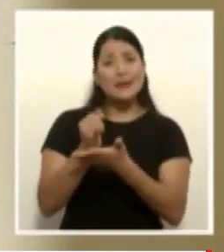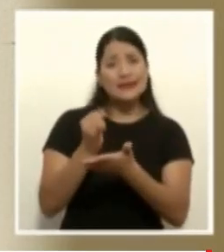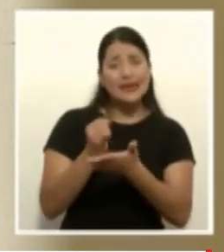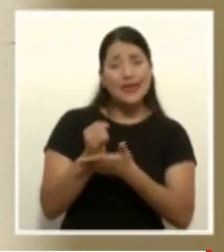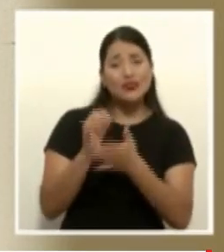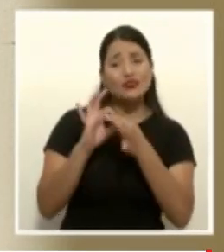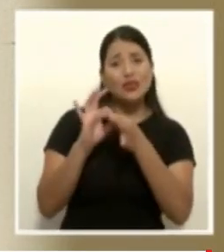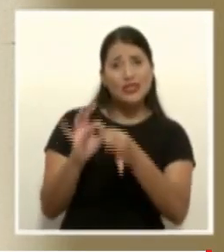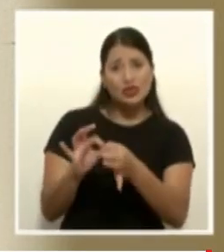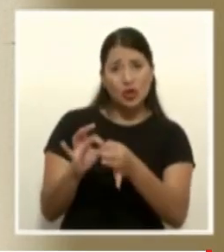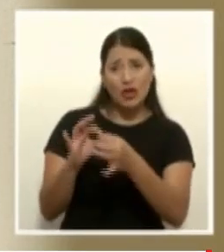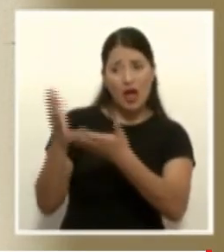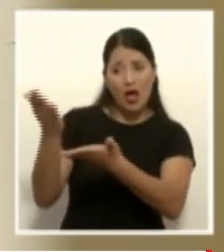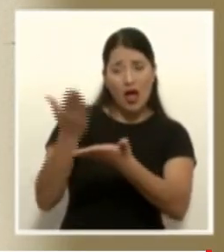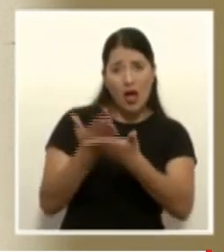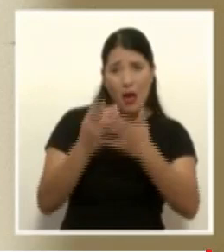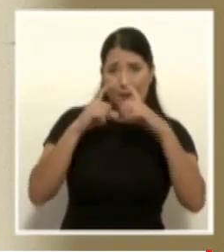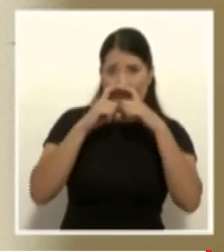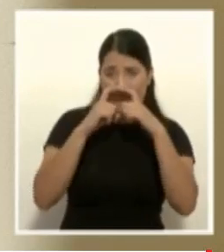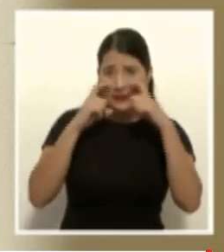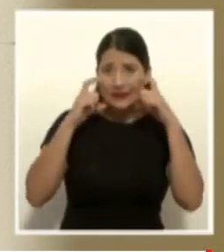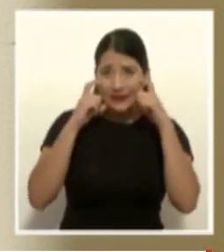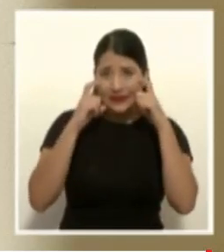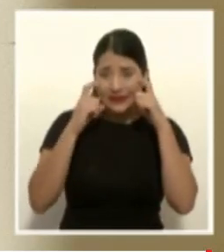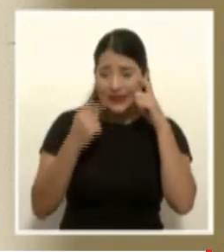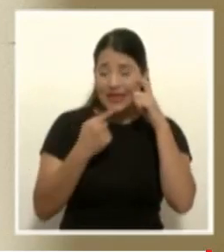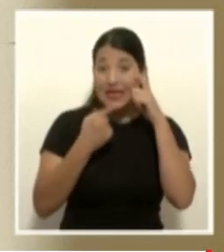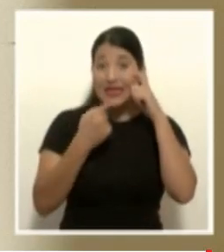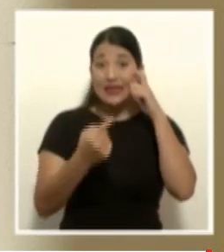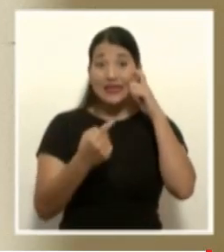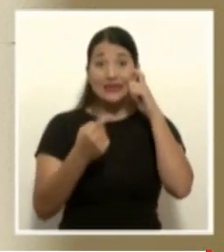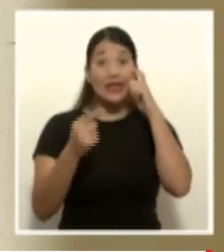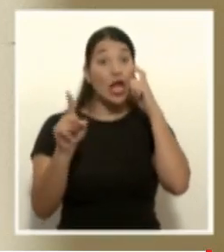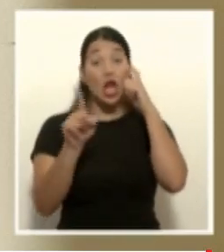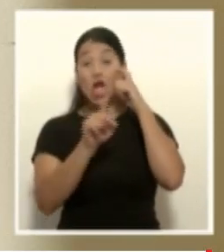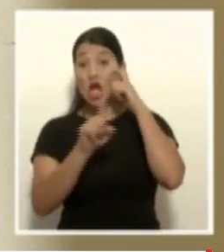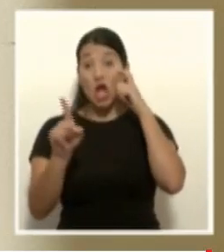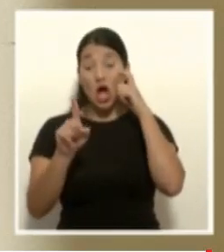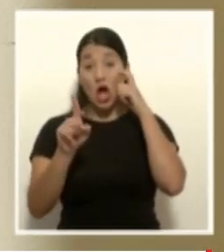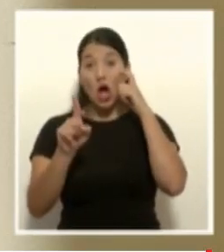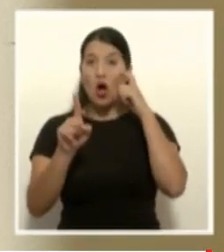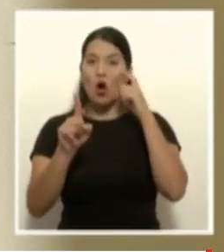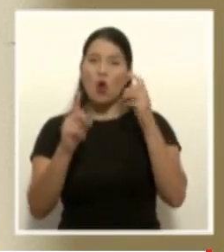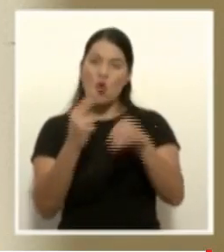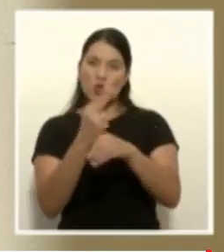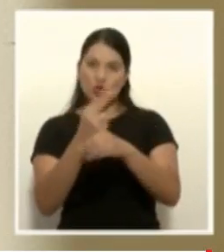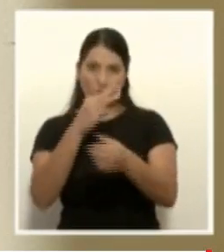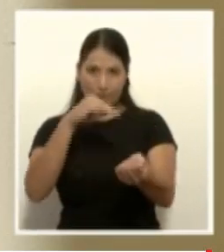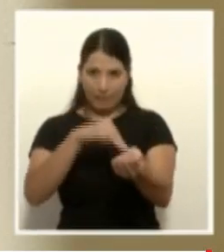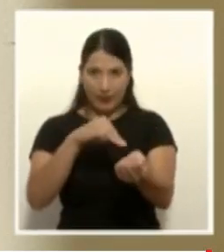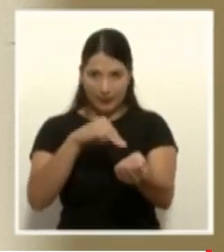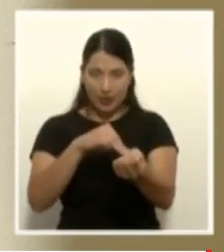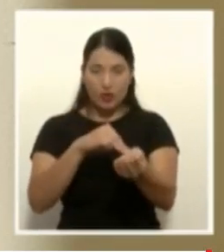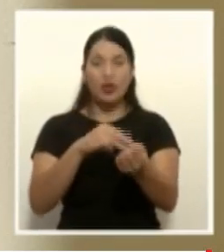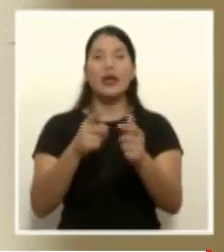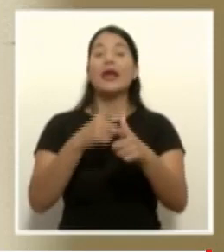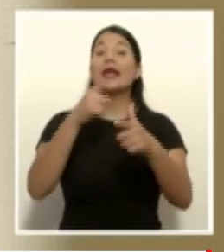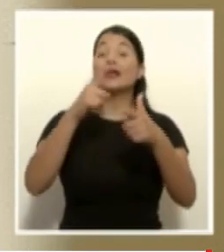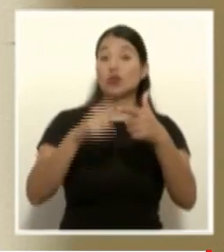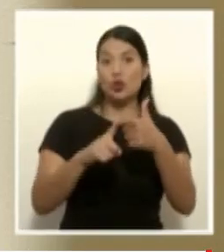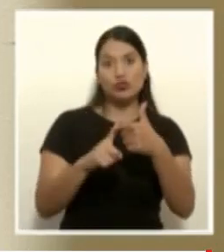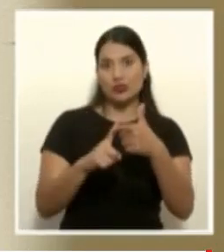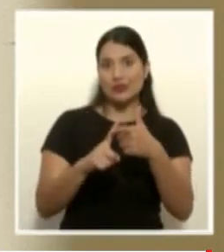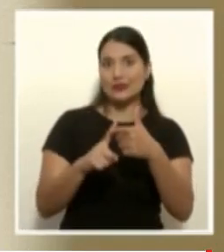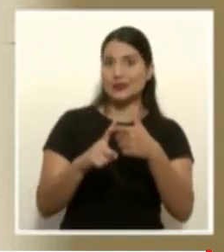mascarillas que tenían rotulado non-medical, eso sigue en curso, les vamos a estar informando